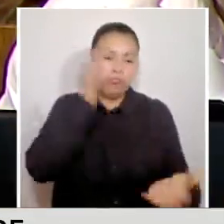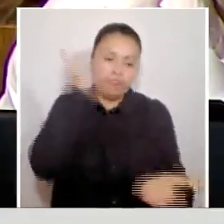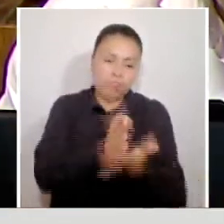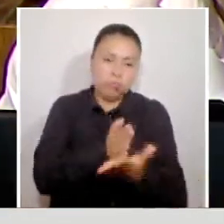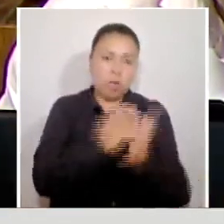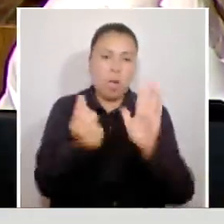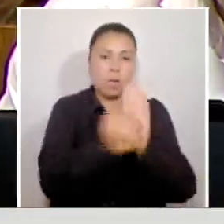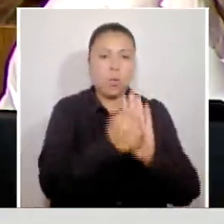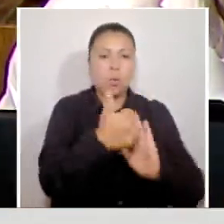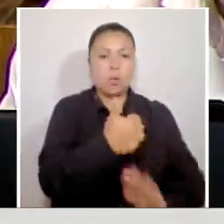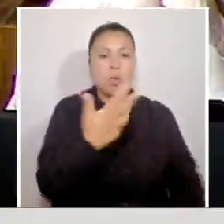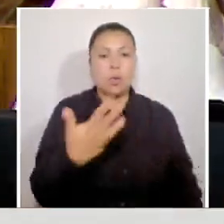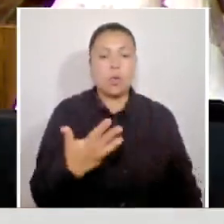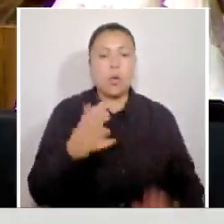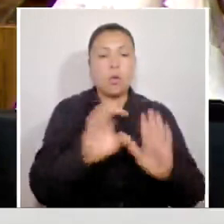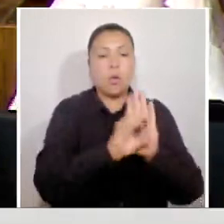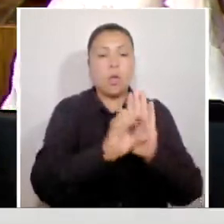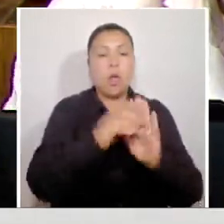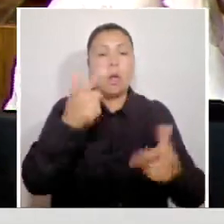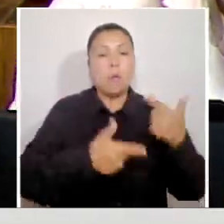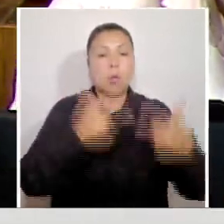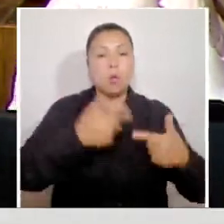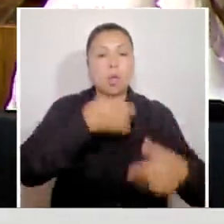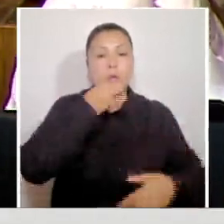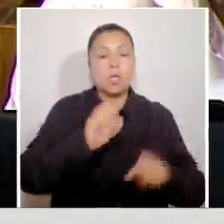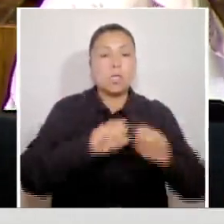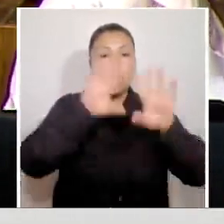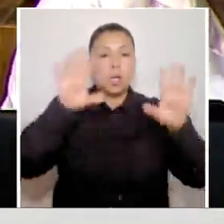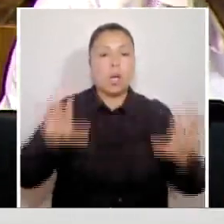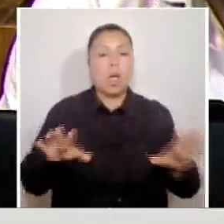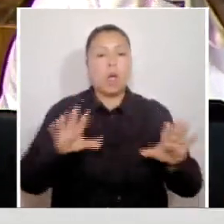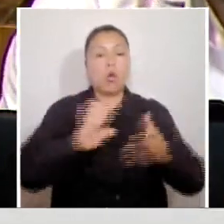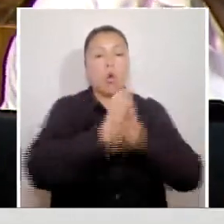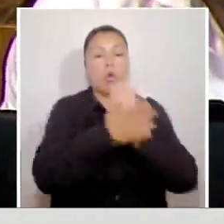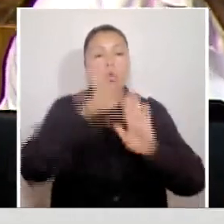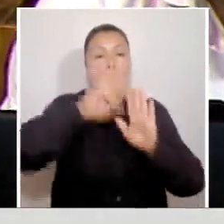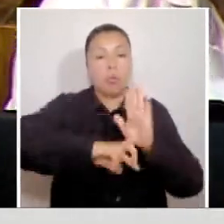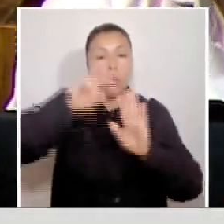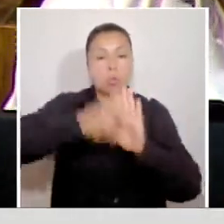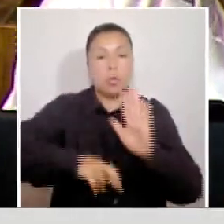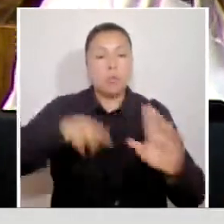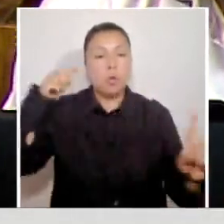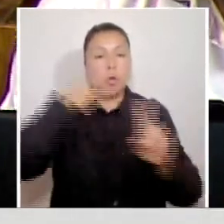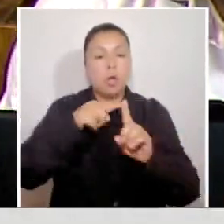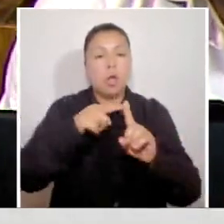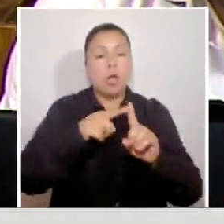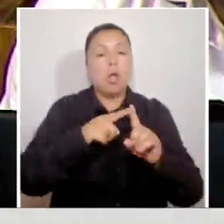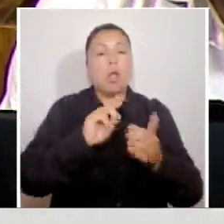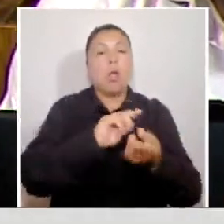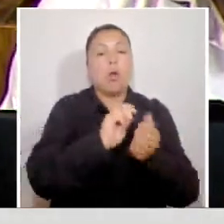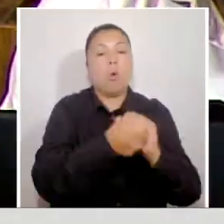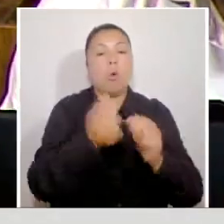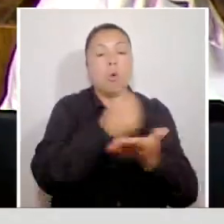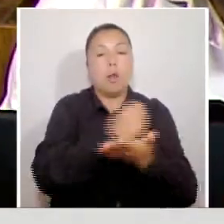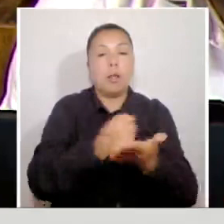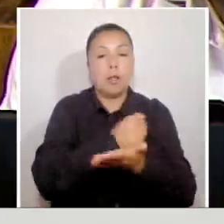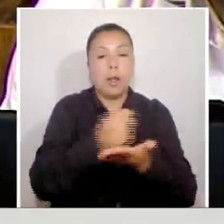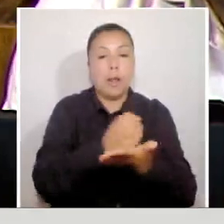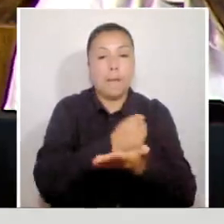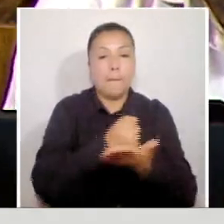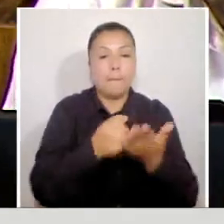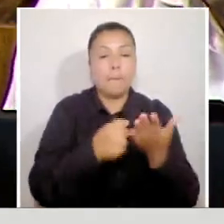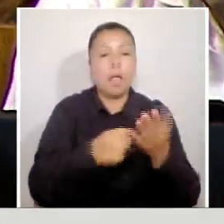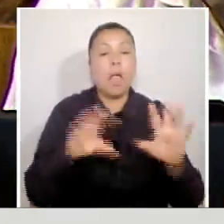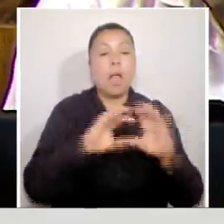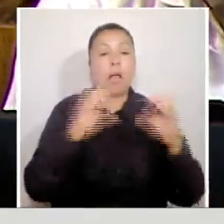69 de la constitución política establece claramente todo proyecto puede ser objeto de adiciones o correcciones en los trámites que corresponda tanto en la cámara de